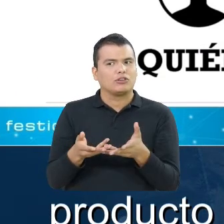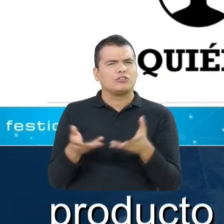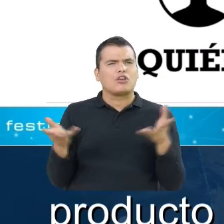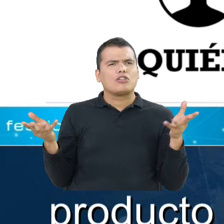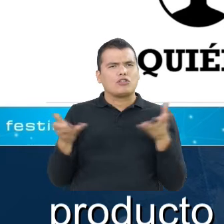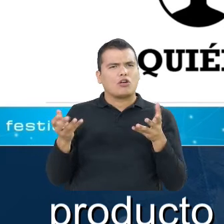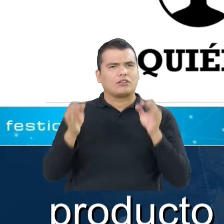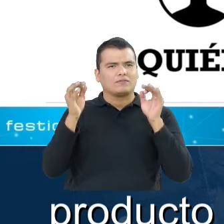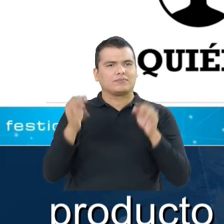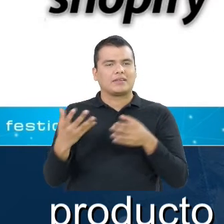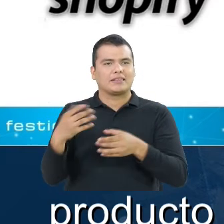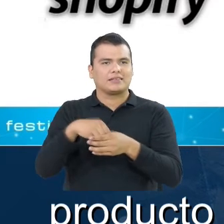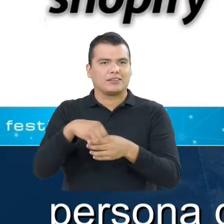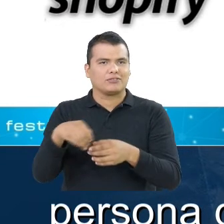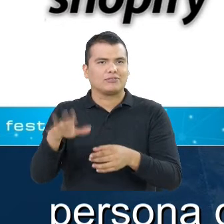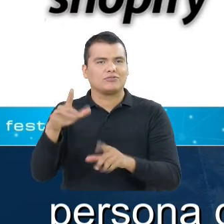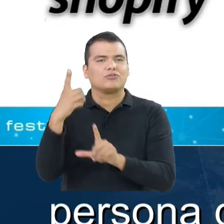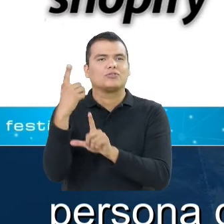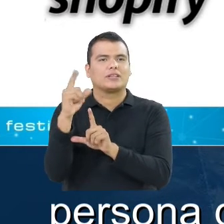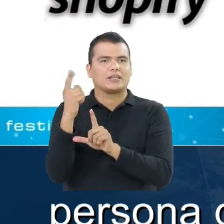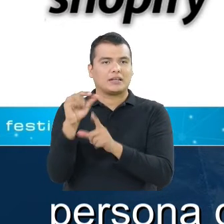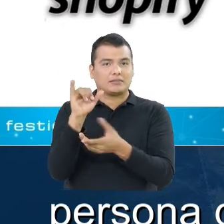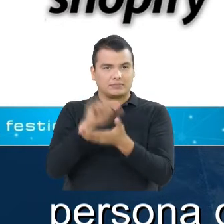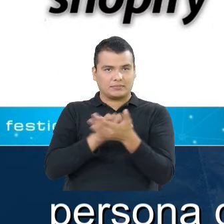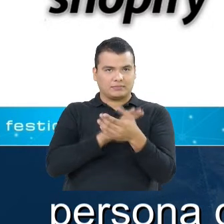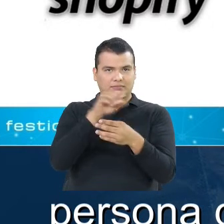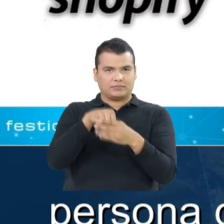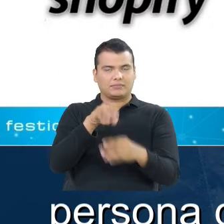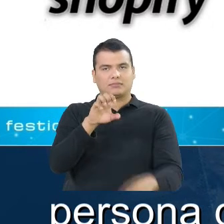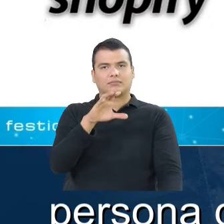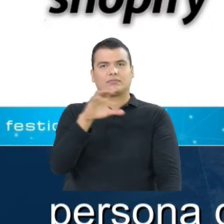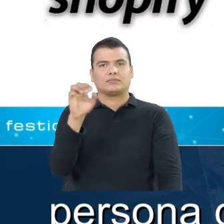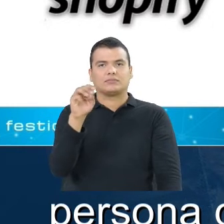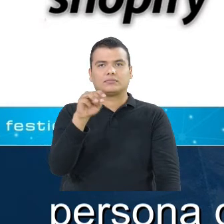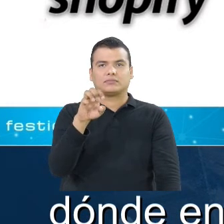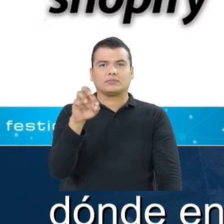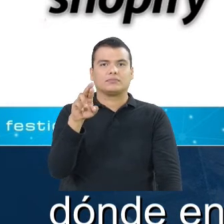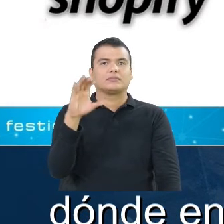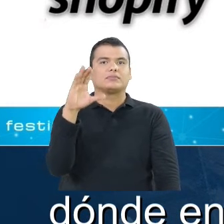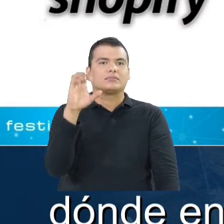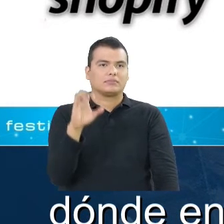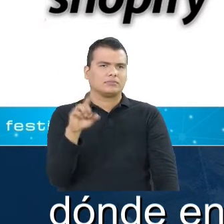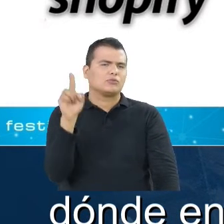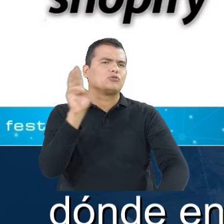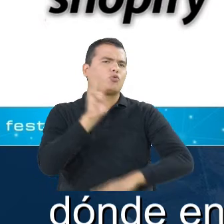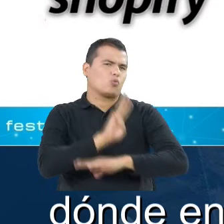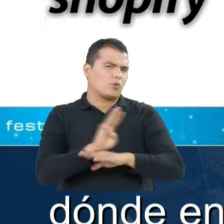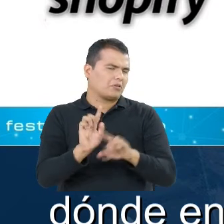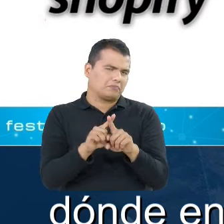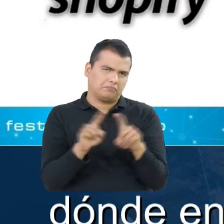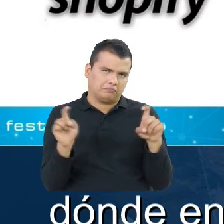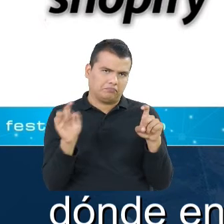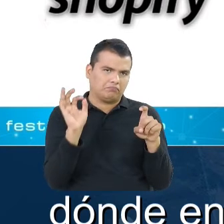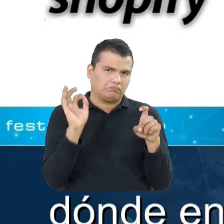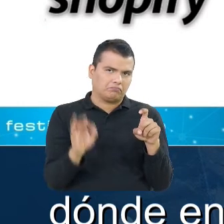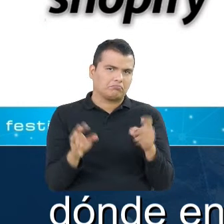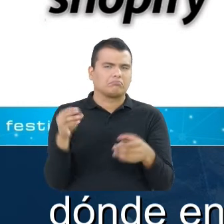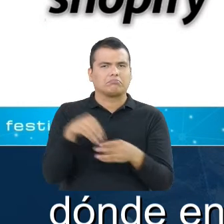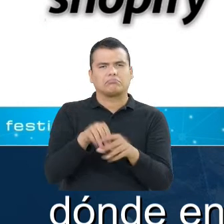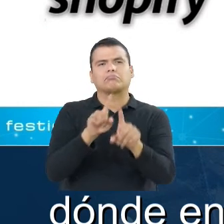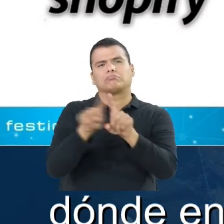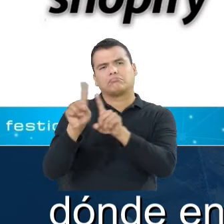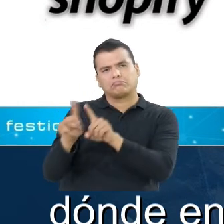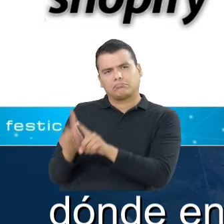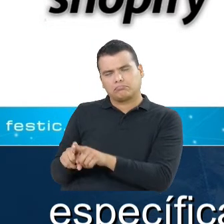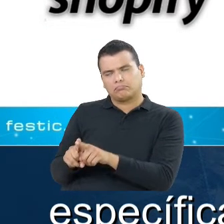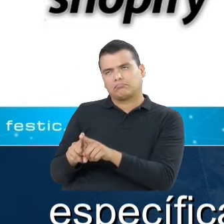para el dónde, en el mundo digital y hablando específicamente de e-commerce o de, digamos, de páginas web en general, pues hay plataformas que ya todos